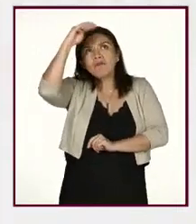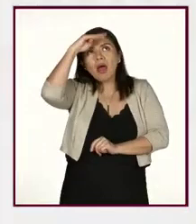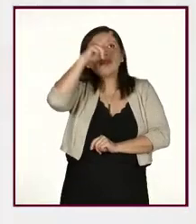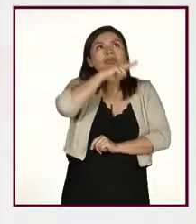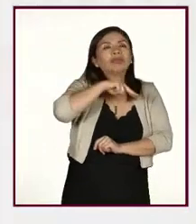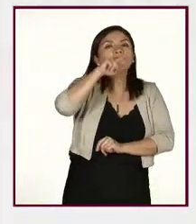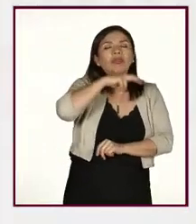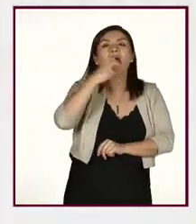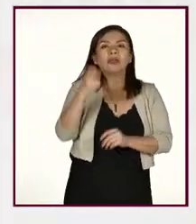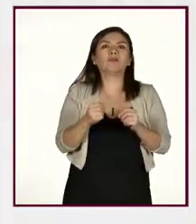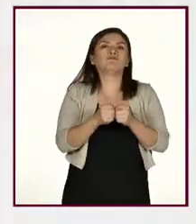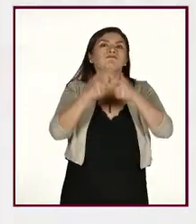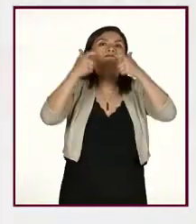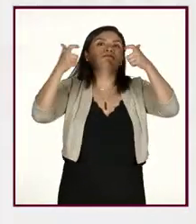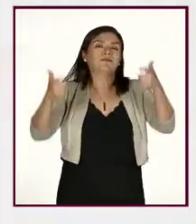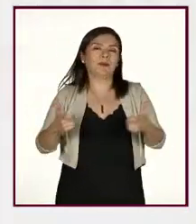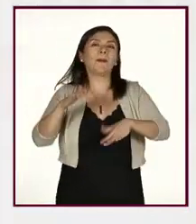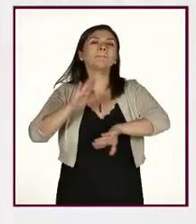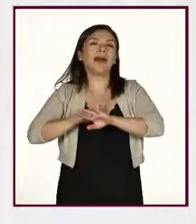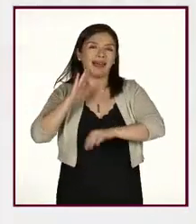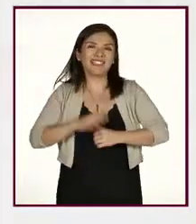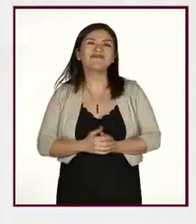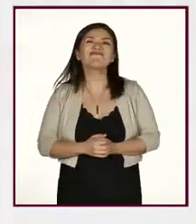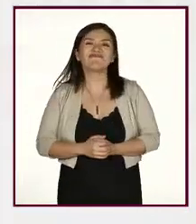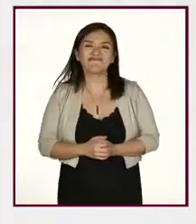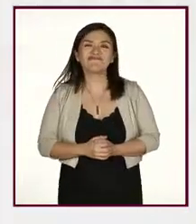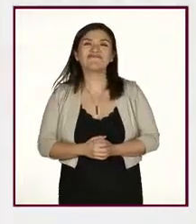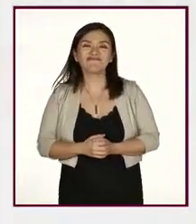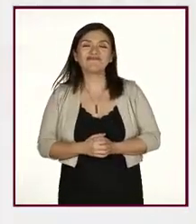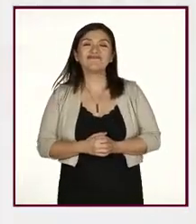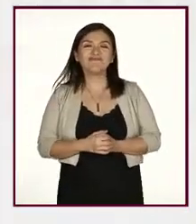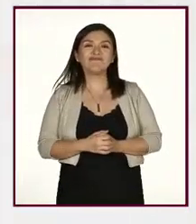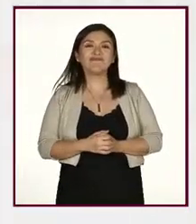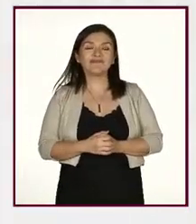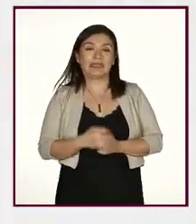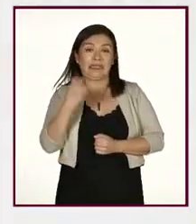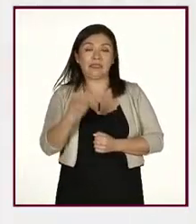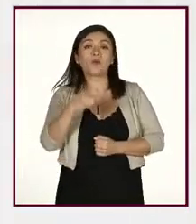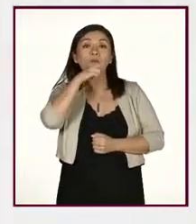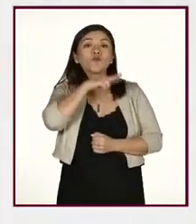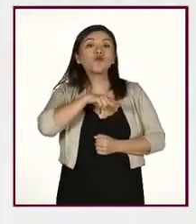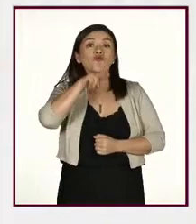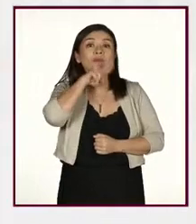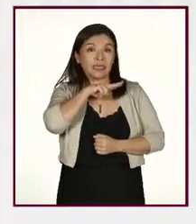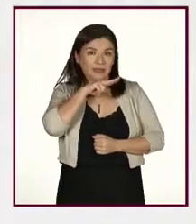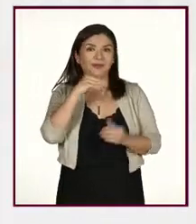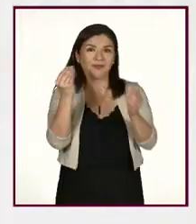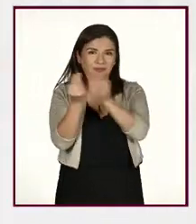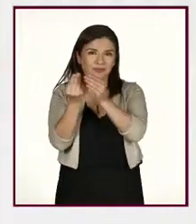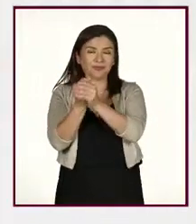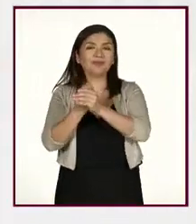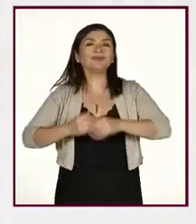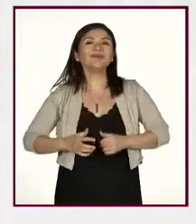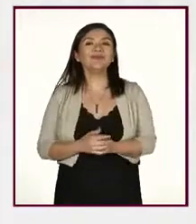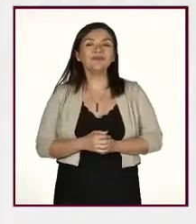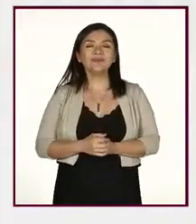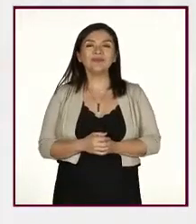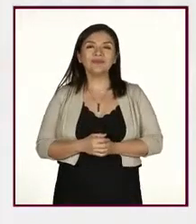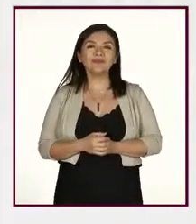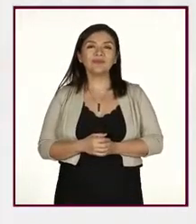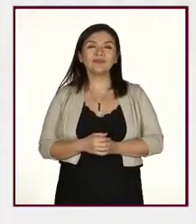se aumentaron. Entonces, pues están estas preocupaciones, ¿sí?